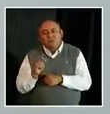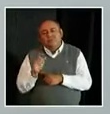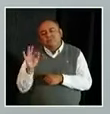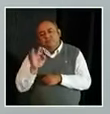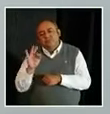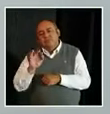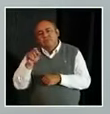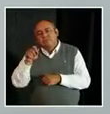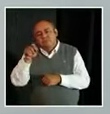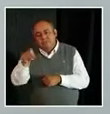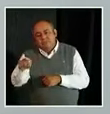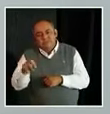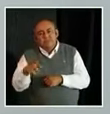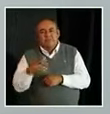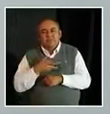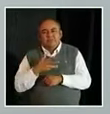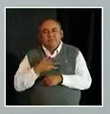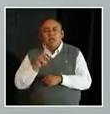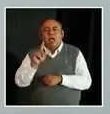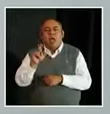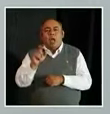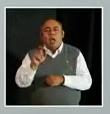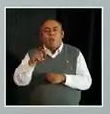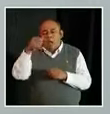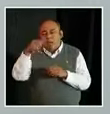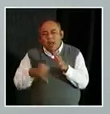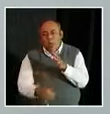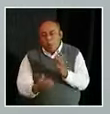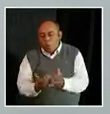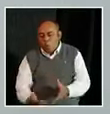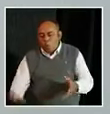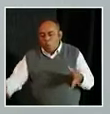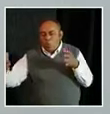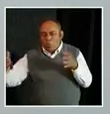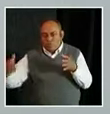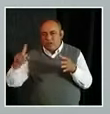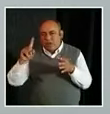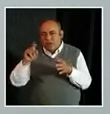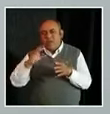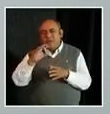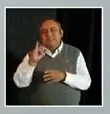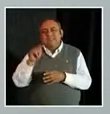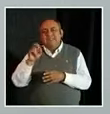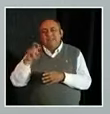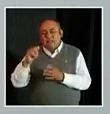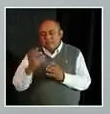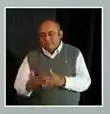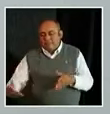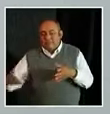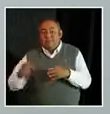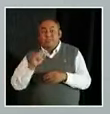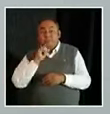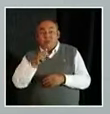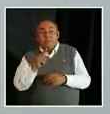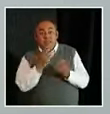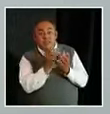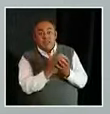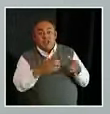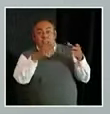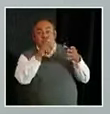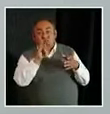uso de cisternas o tinacos, ¿no? Porque el agua de un tinaco, si no se usa de